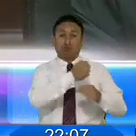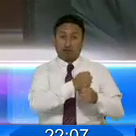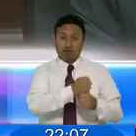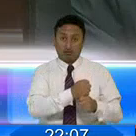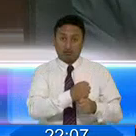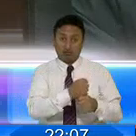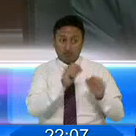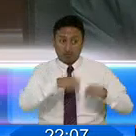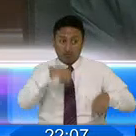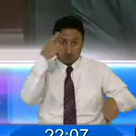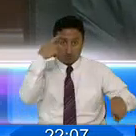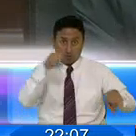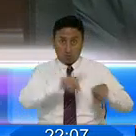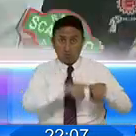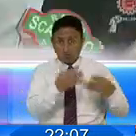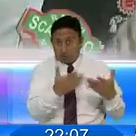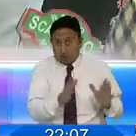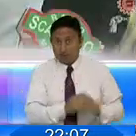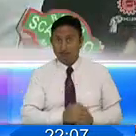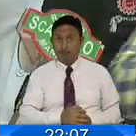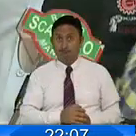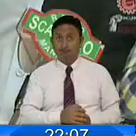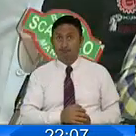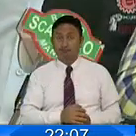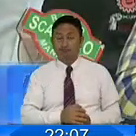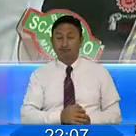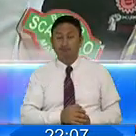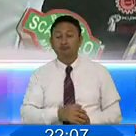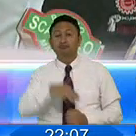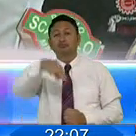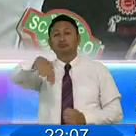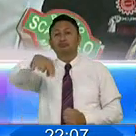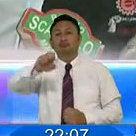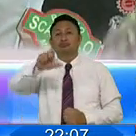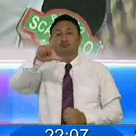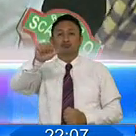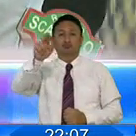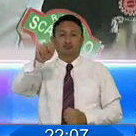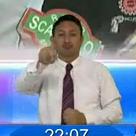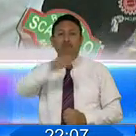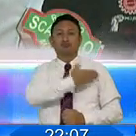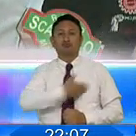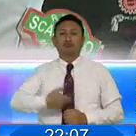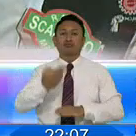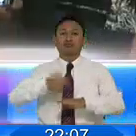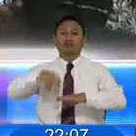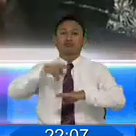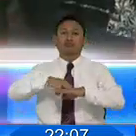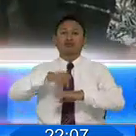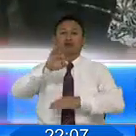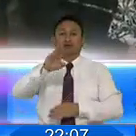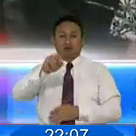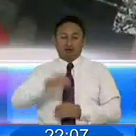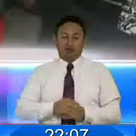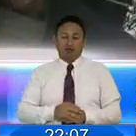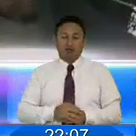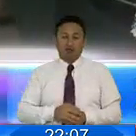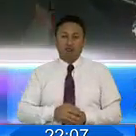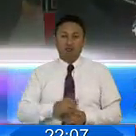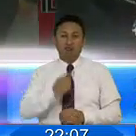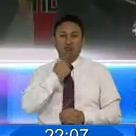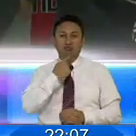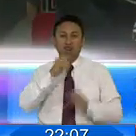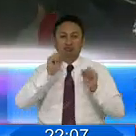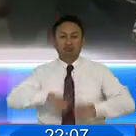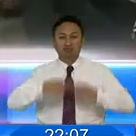llegado a acuerdos en consecuencia nelson erazo presidente nacional del frente popular ratificó el llamado